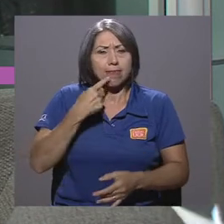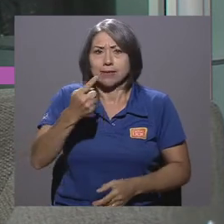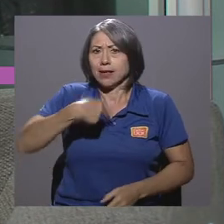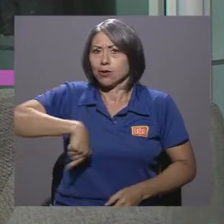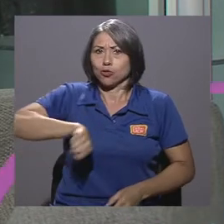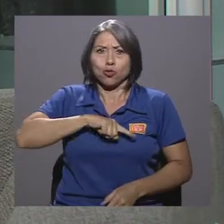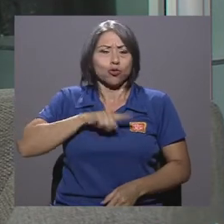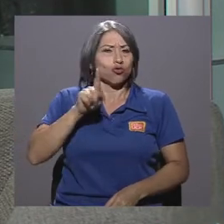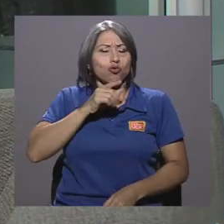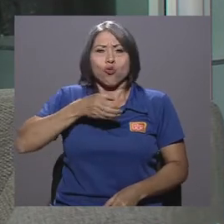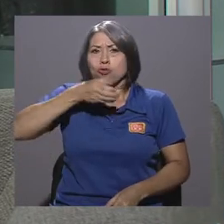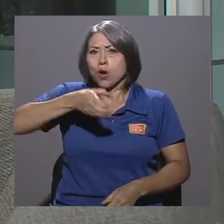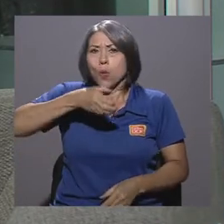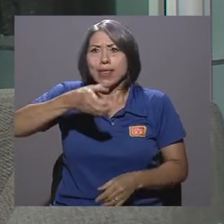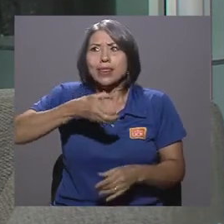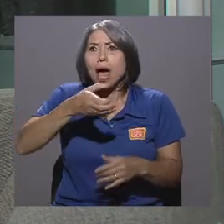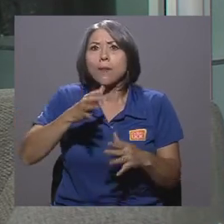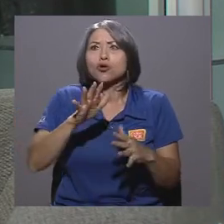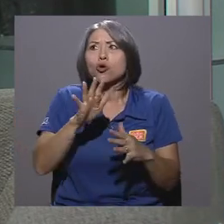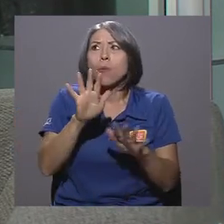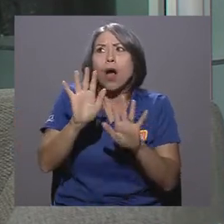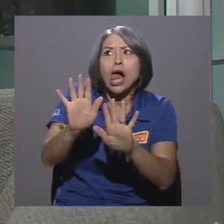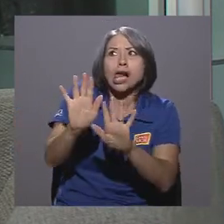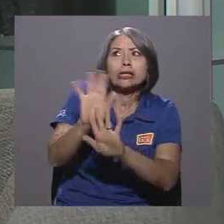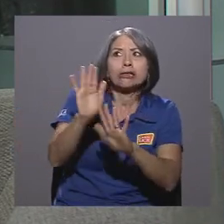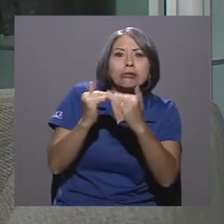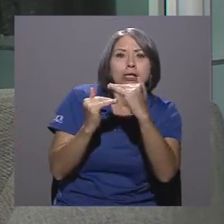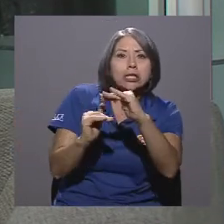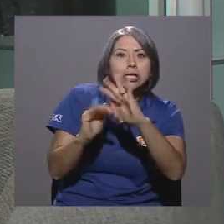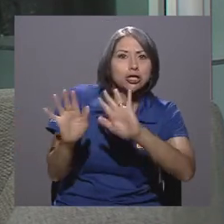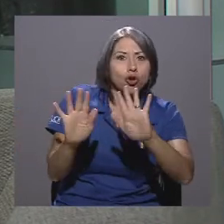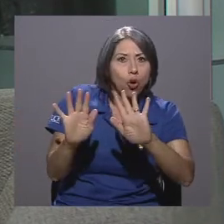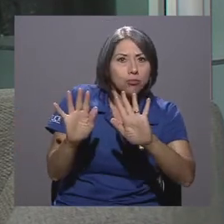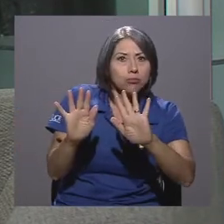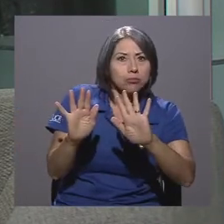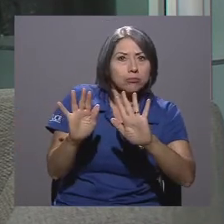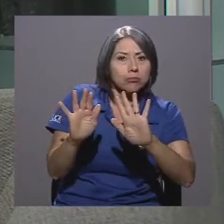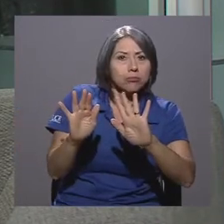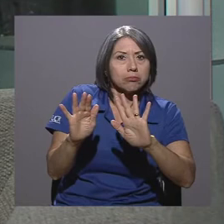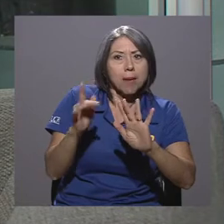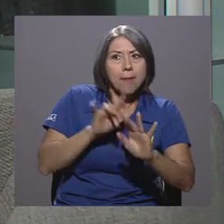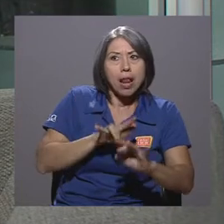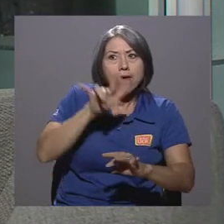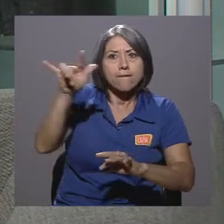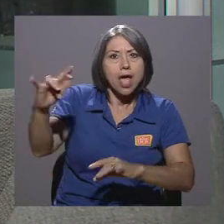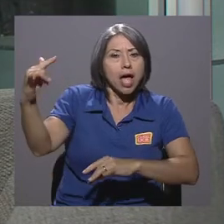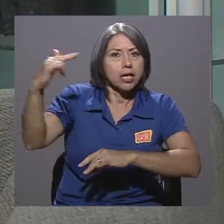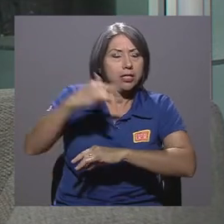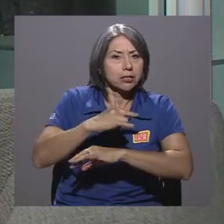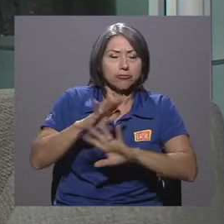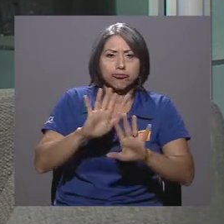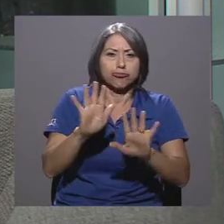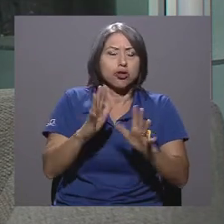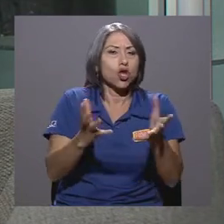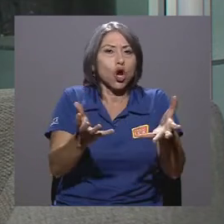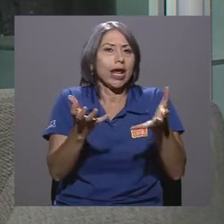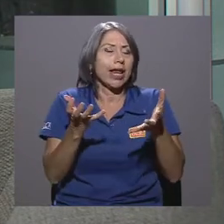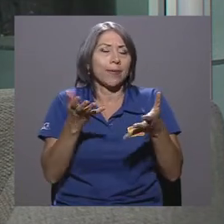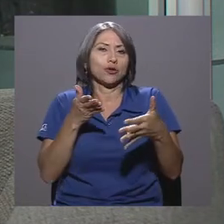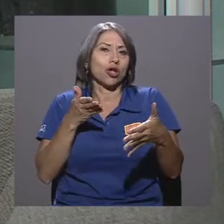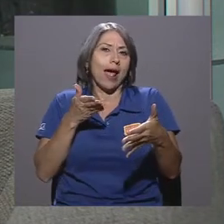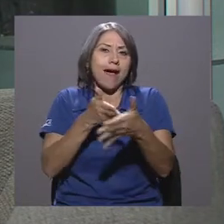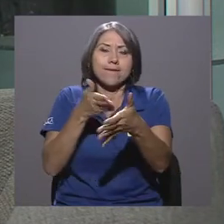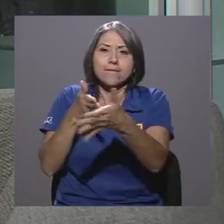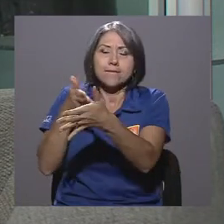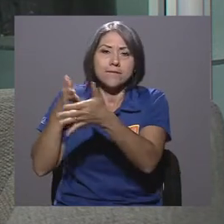recomendando ningún tipo de restricción en los países para viajes, porque no queremos afectar a los países a